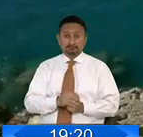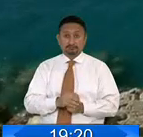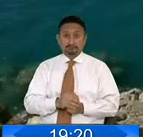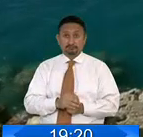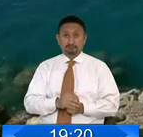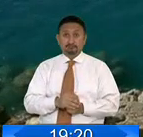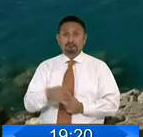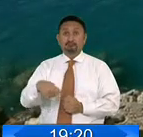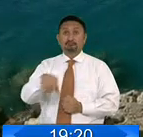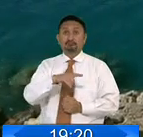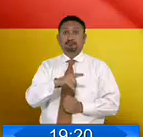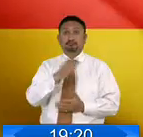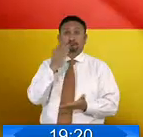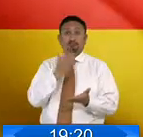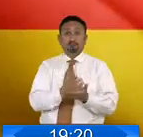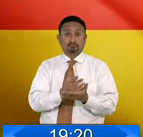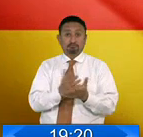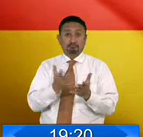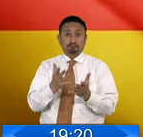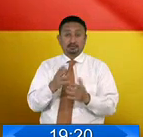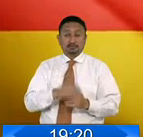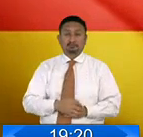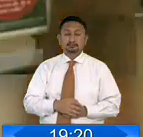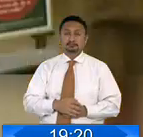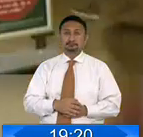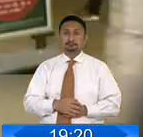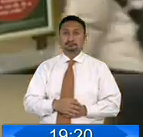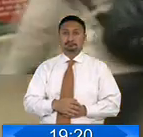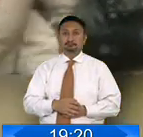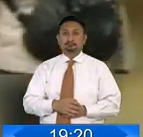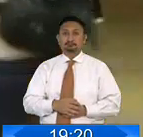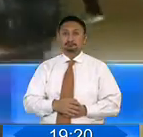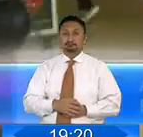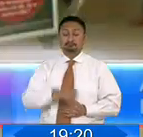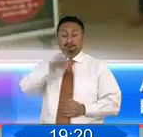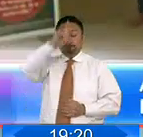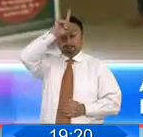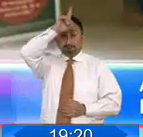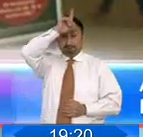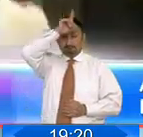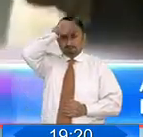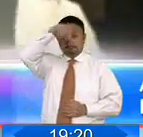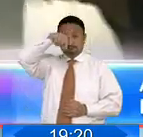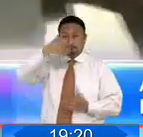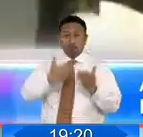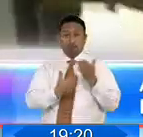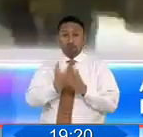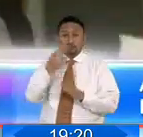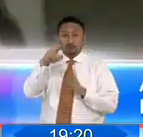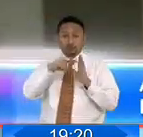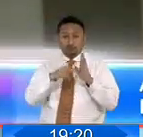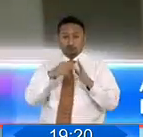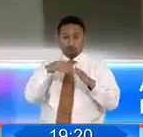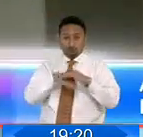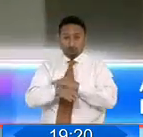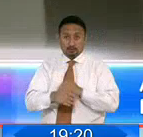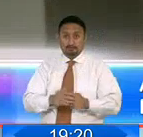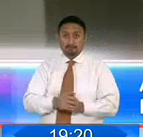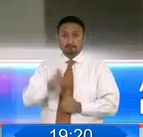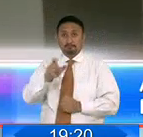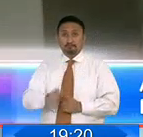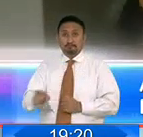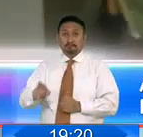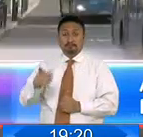quedó totalmente paralizada asimismo alemania anunció nuevas restricciones pero esta vez para los viajeros provenientes